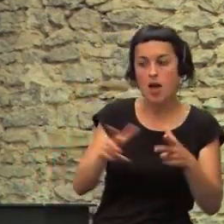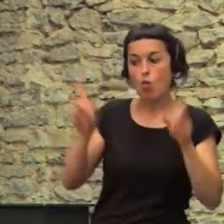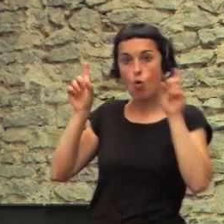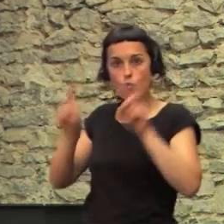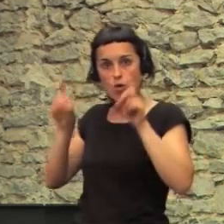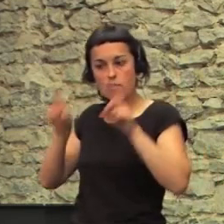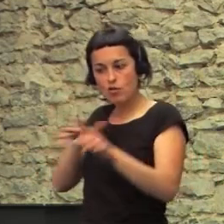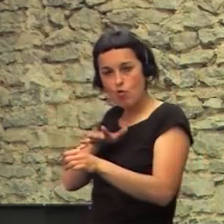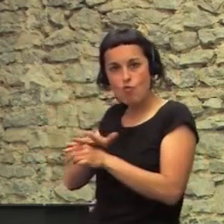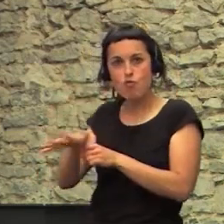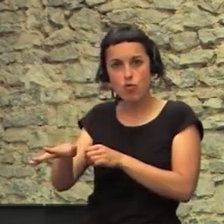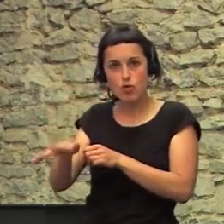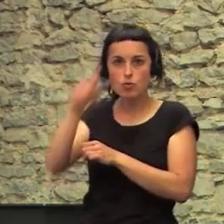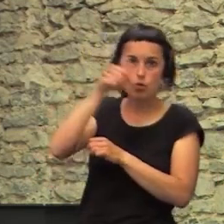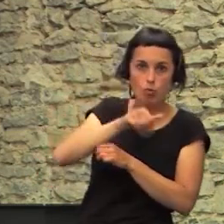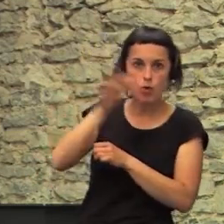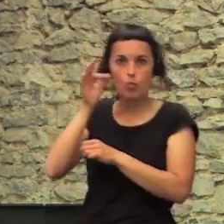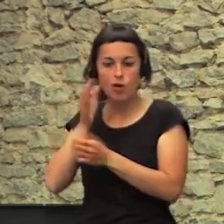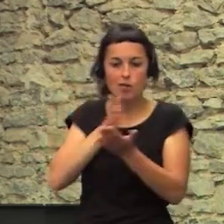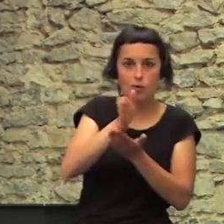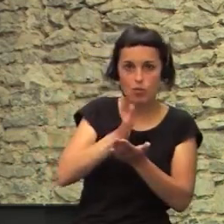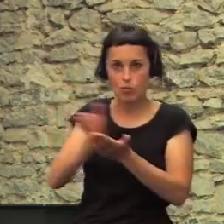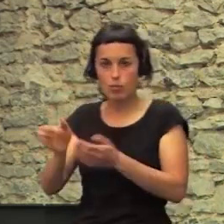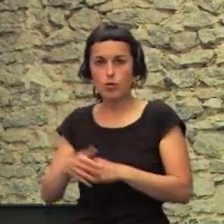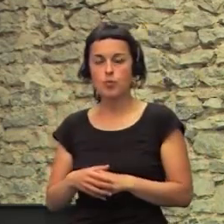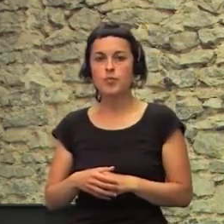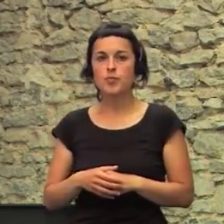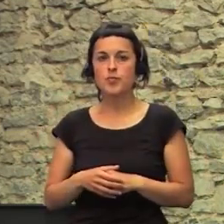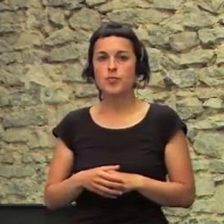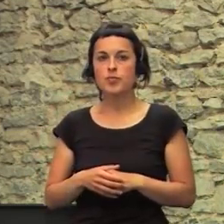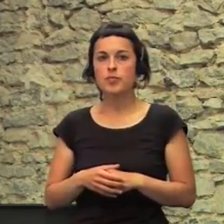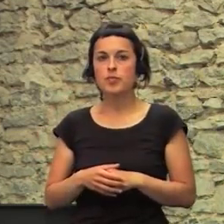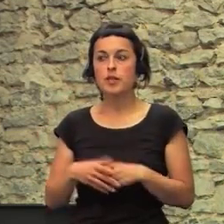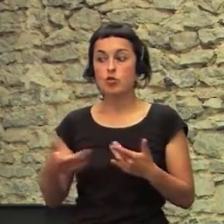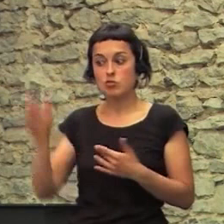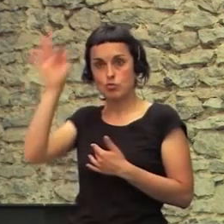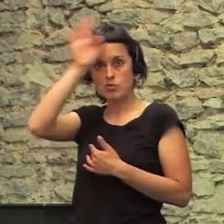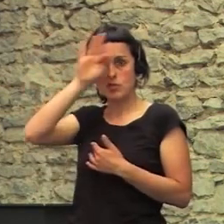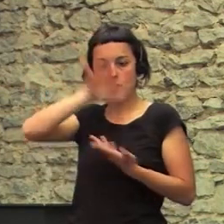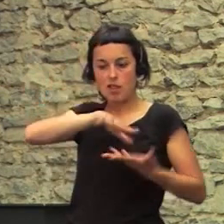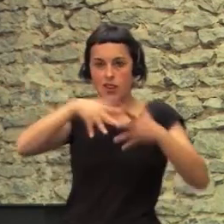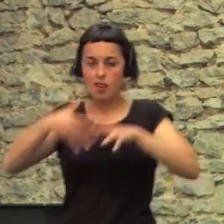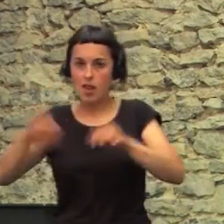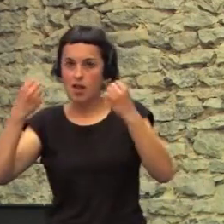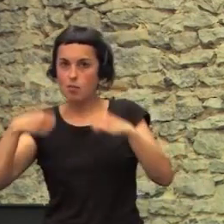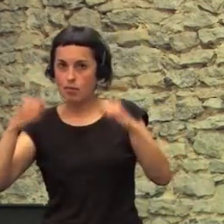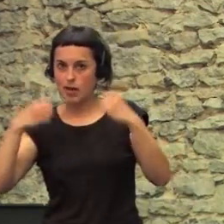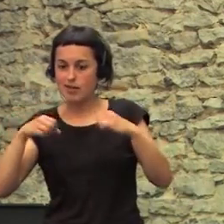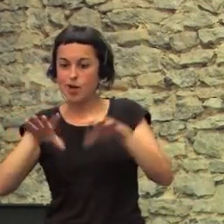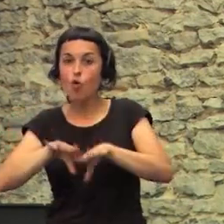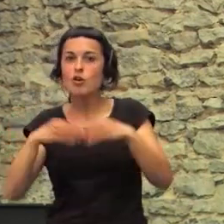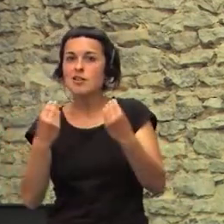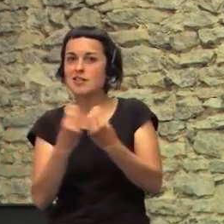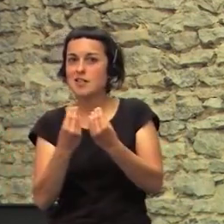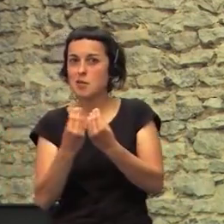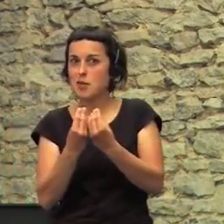una educación o no. Entonces le vino fantástico para probar, ¿no?, su teoría, un experimento que hizo con unos gemelos que de